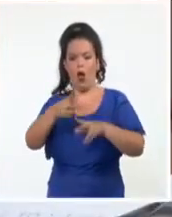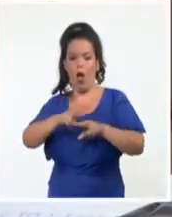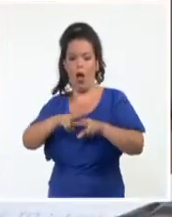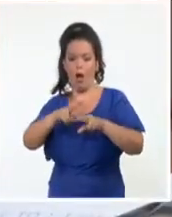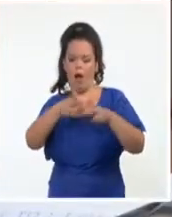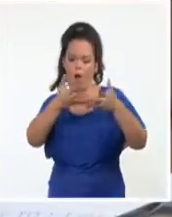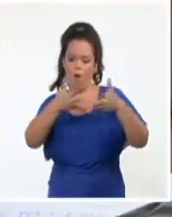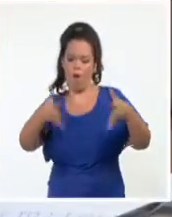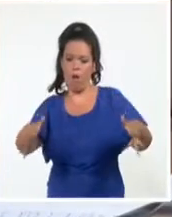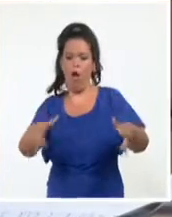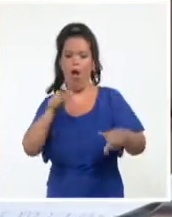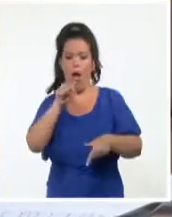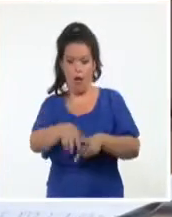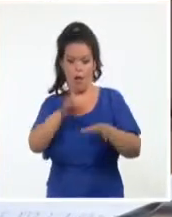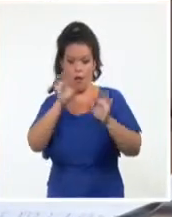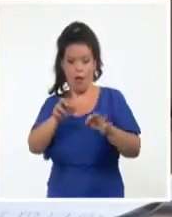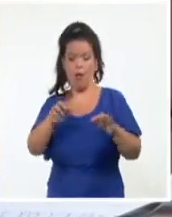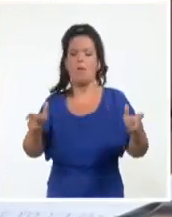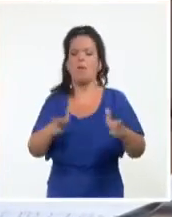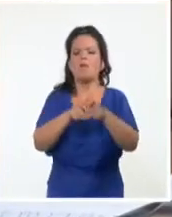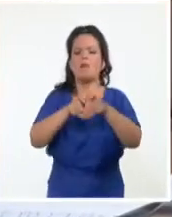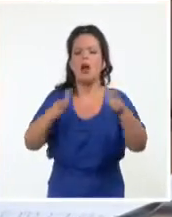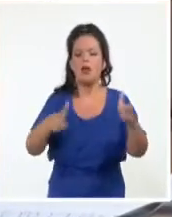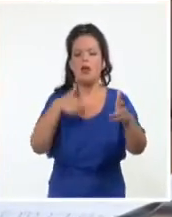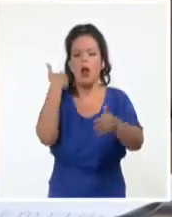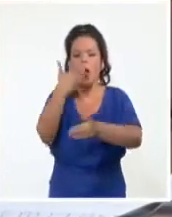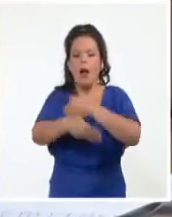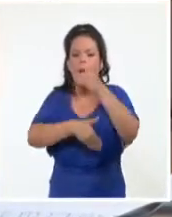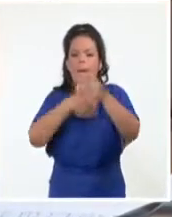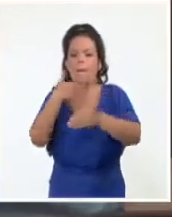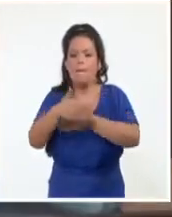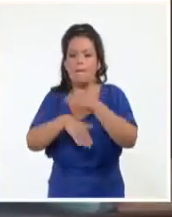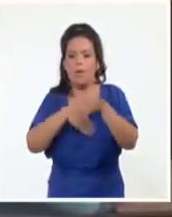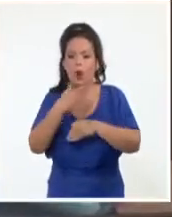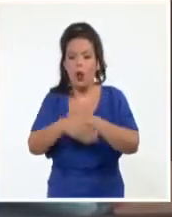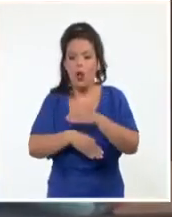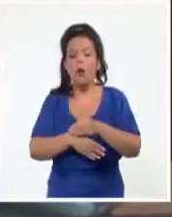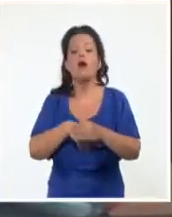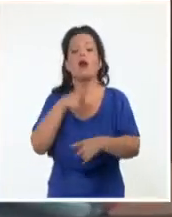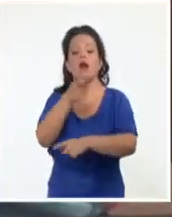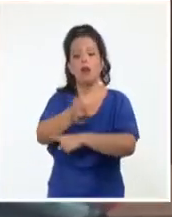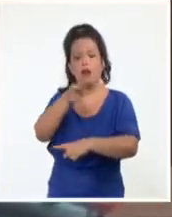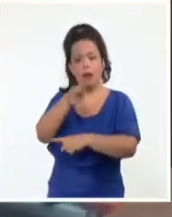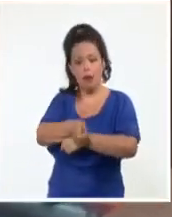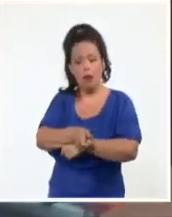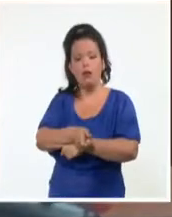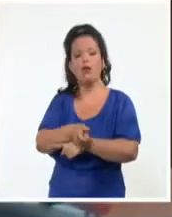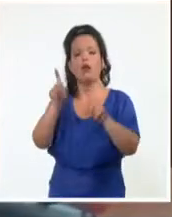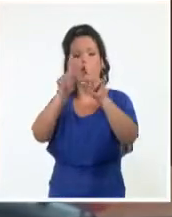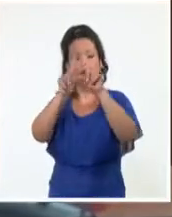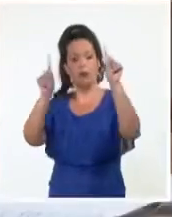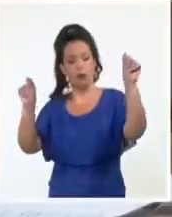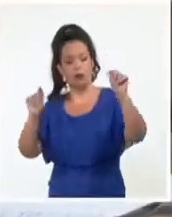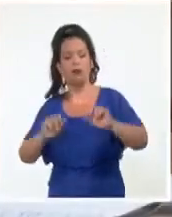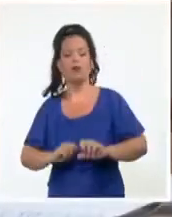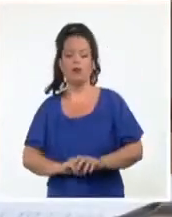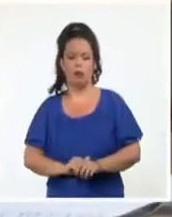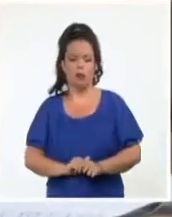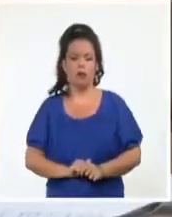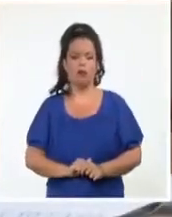provincia que presenta las mayores dificultades en el proceso de enseñanza y aprendizaje en todo el país. Tenemos que lograr